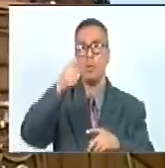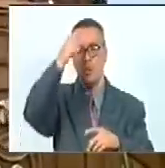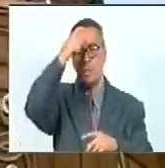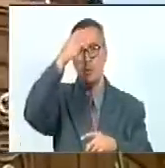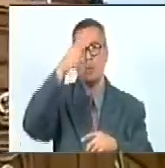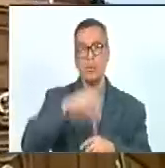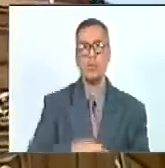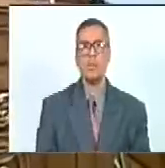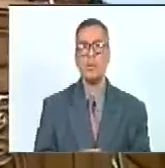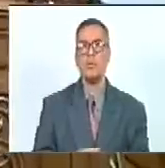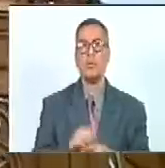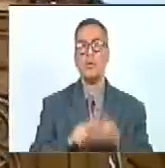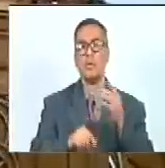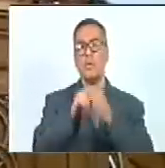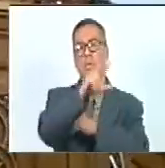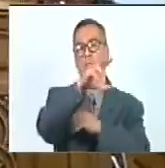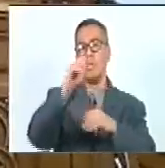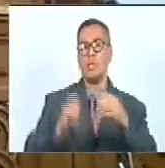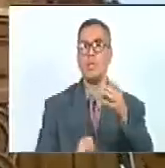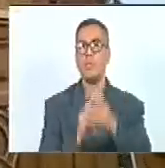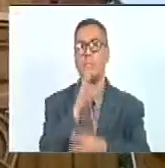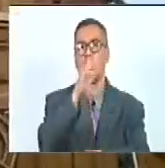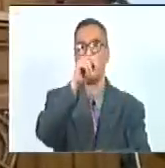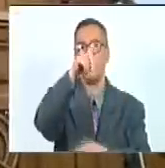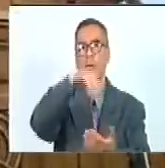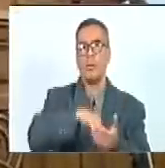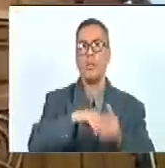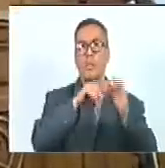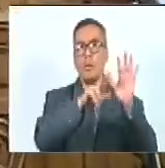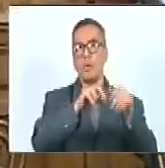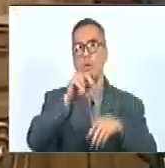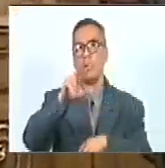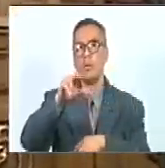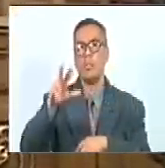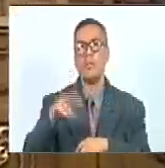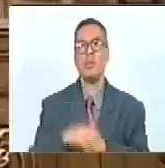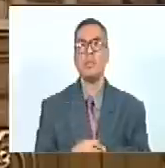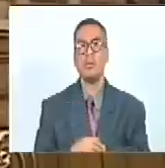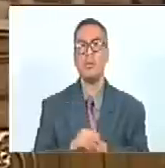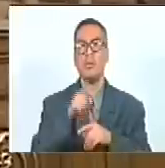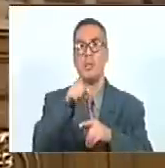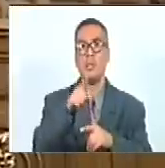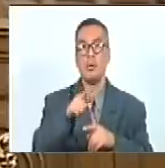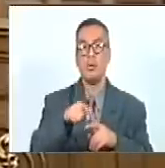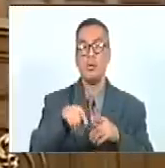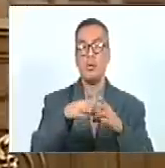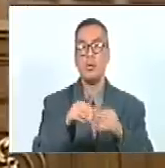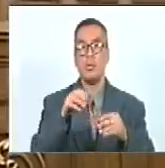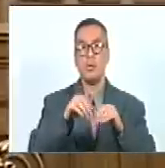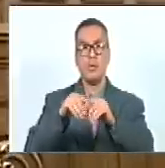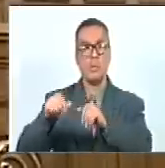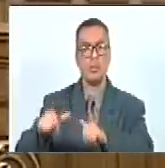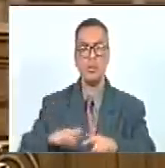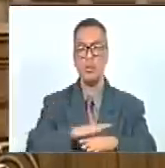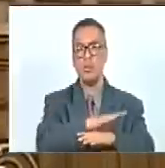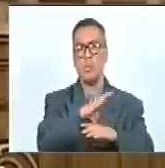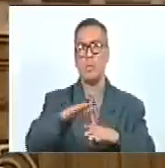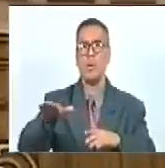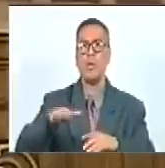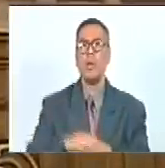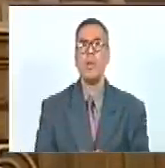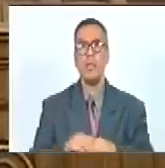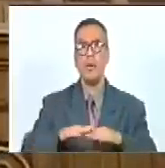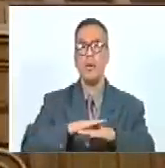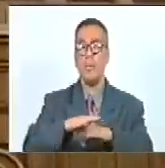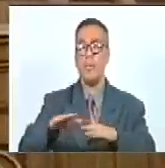Guárico, el 30 de mayo de 1933, en una casona de techos de teja, piso